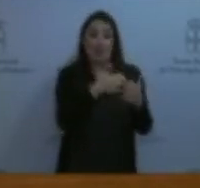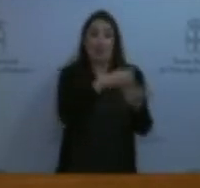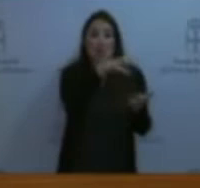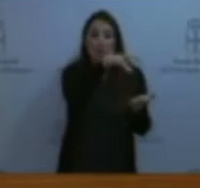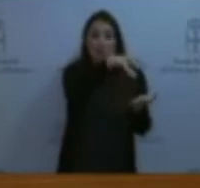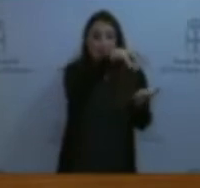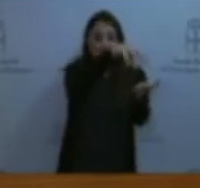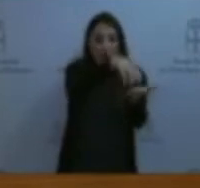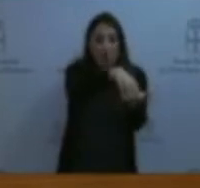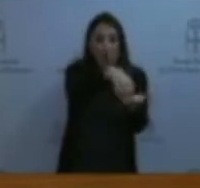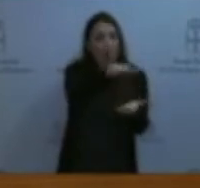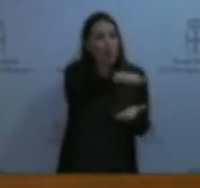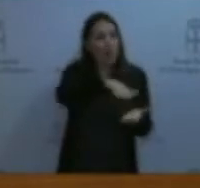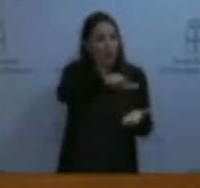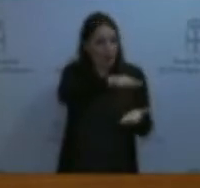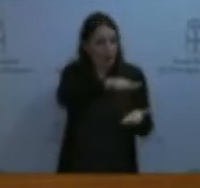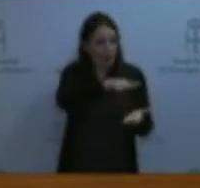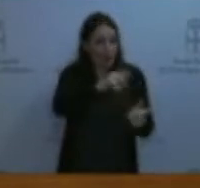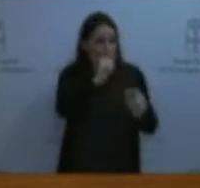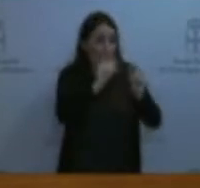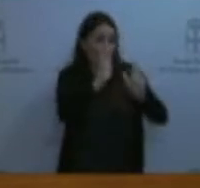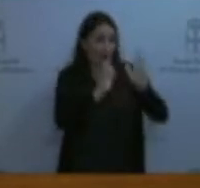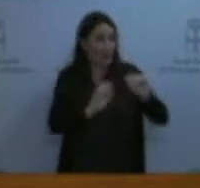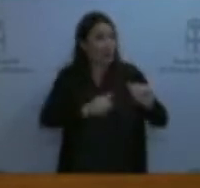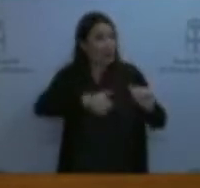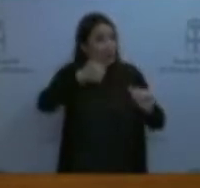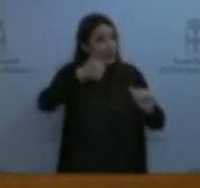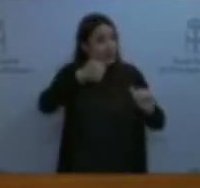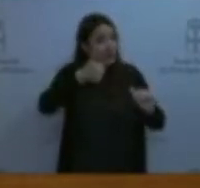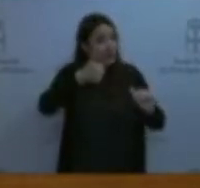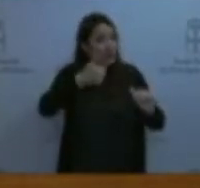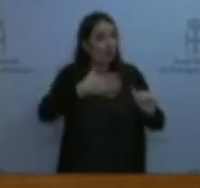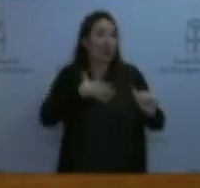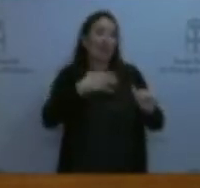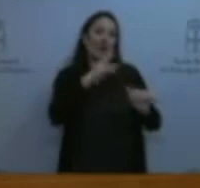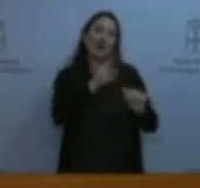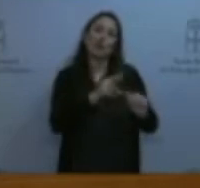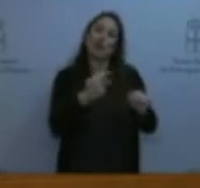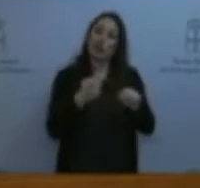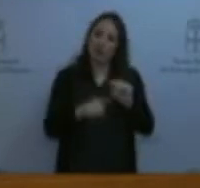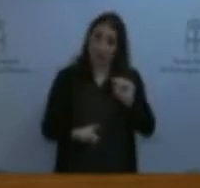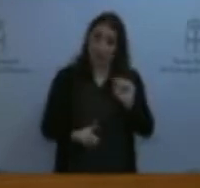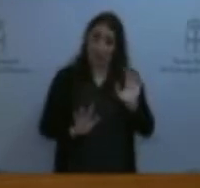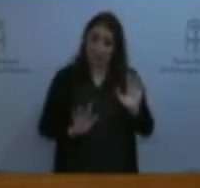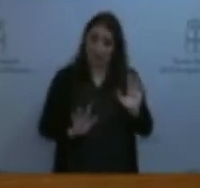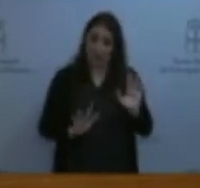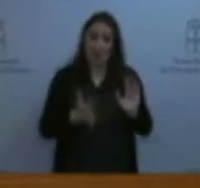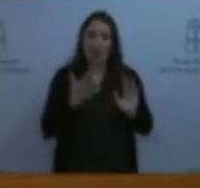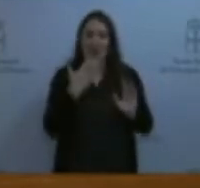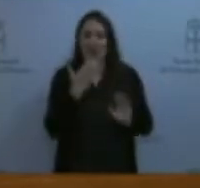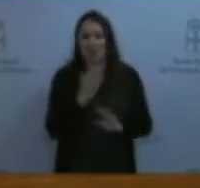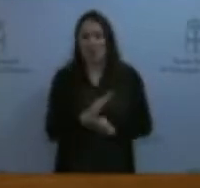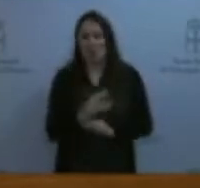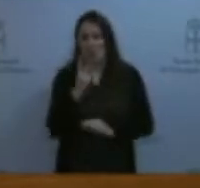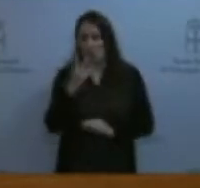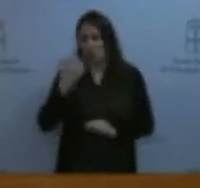más afectados está la población, quizás los resultados que encontráramos serían muy distintos. Y basta dos ejemplos que ya puse de